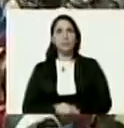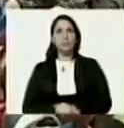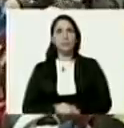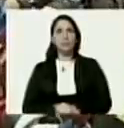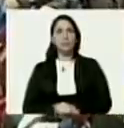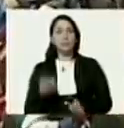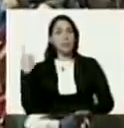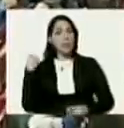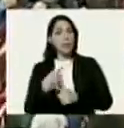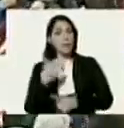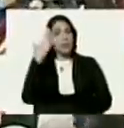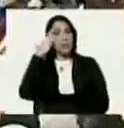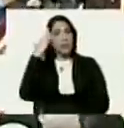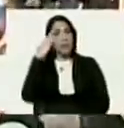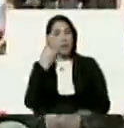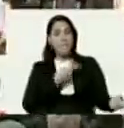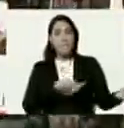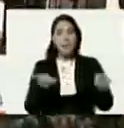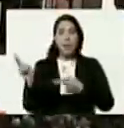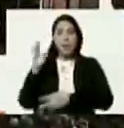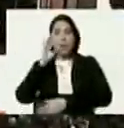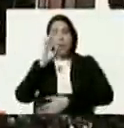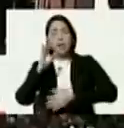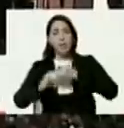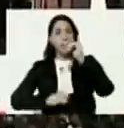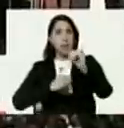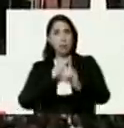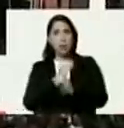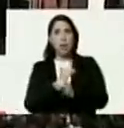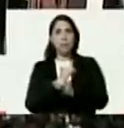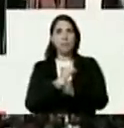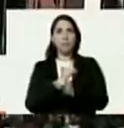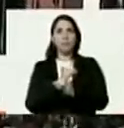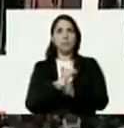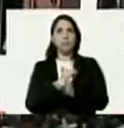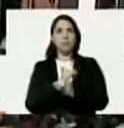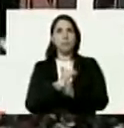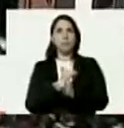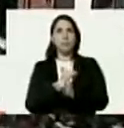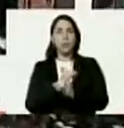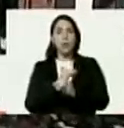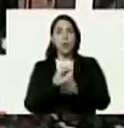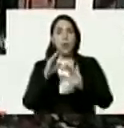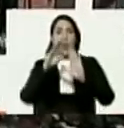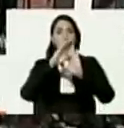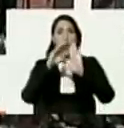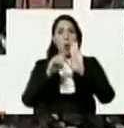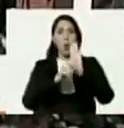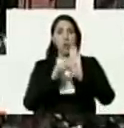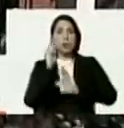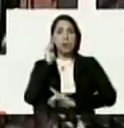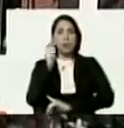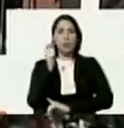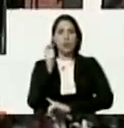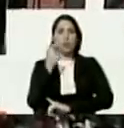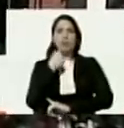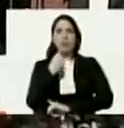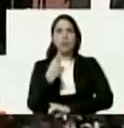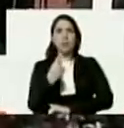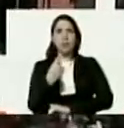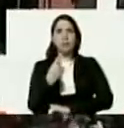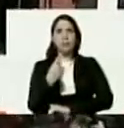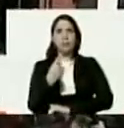Deben saber los invitados internacionales que la Constitución marca